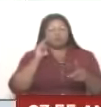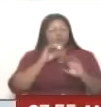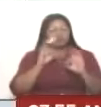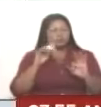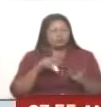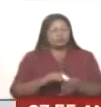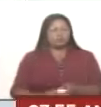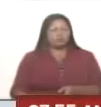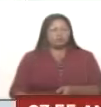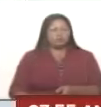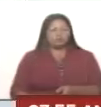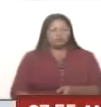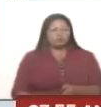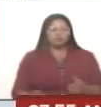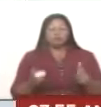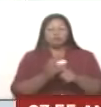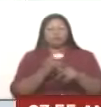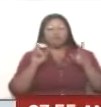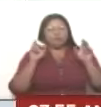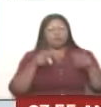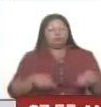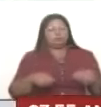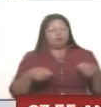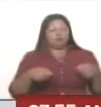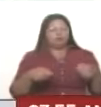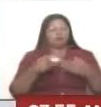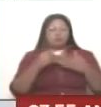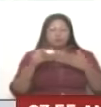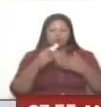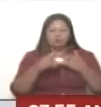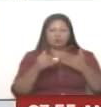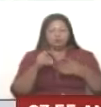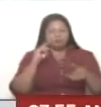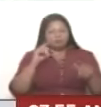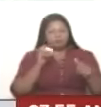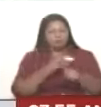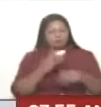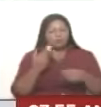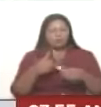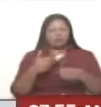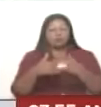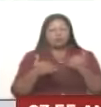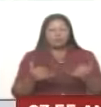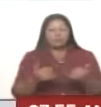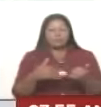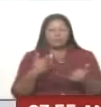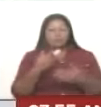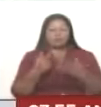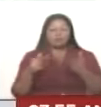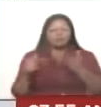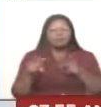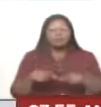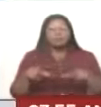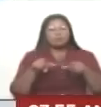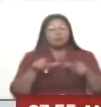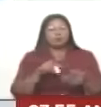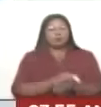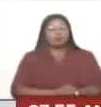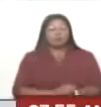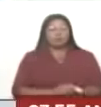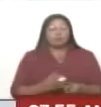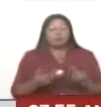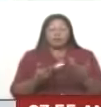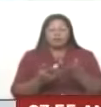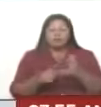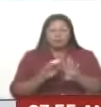sino también a conquistar nuevos mercados para que las divisas no solamente provengan del petróleo, sino también de otra fuente, y darnos a nosotros una